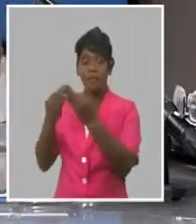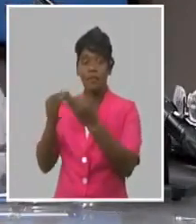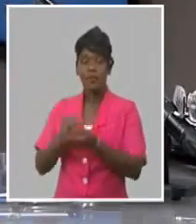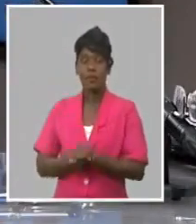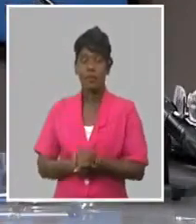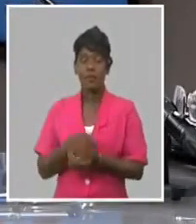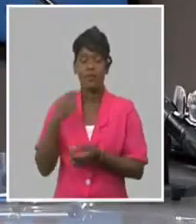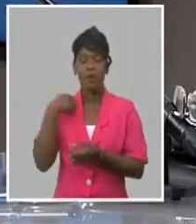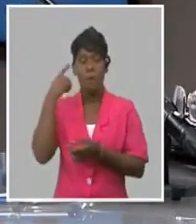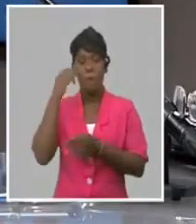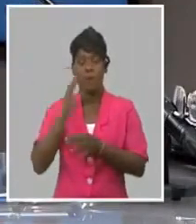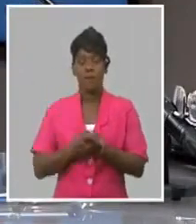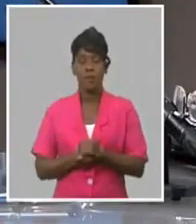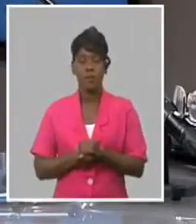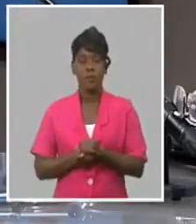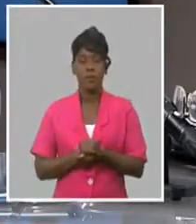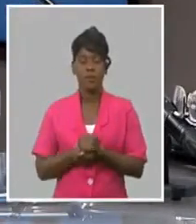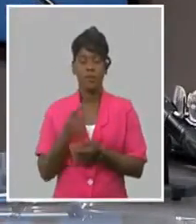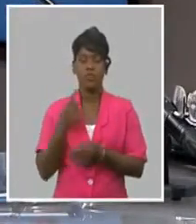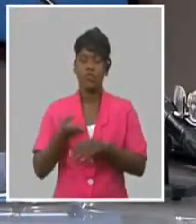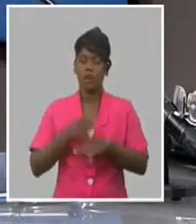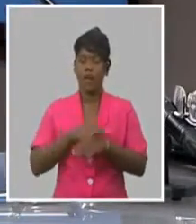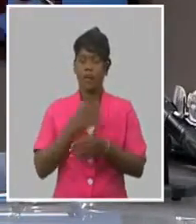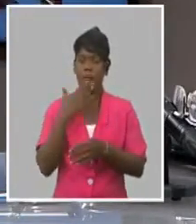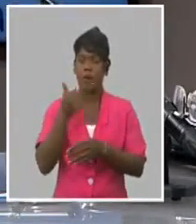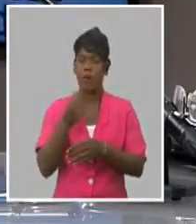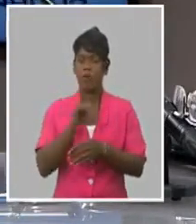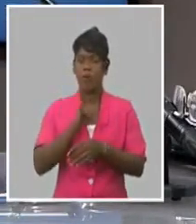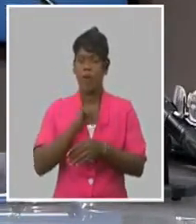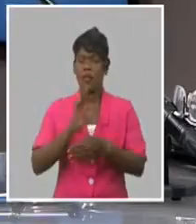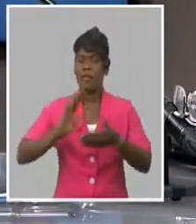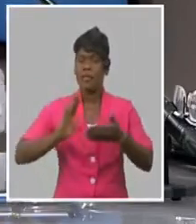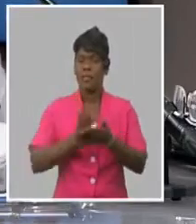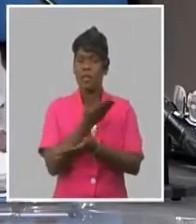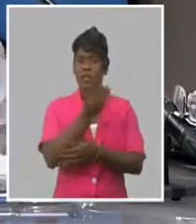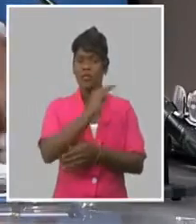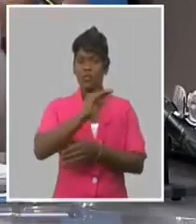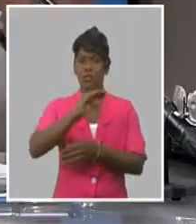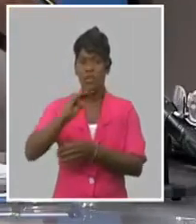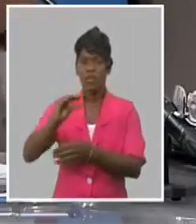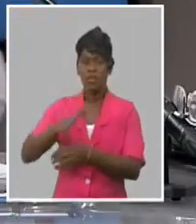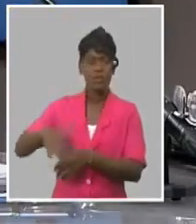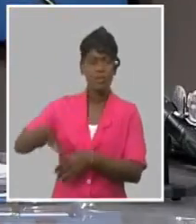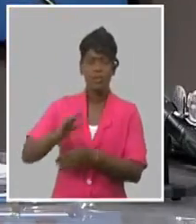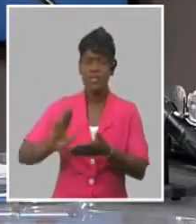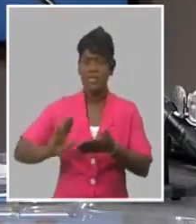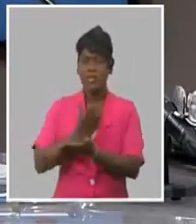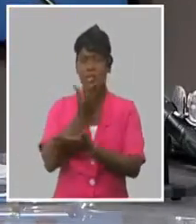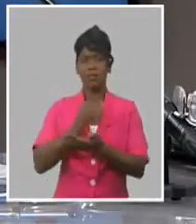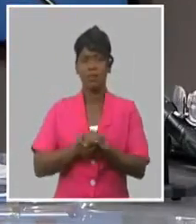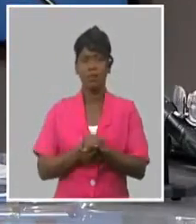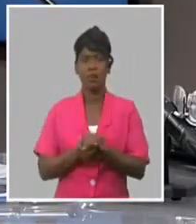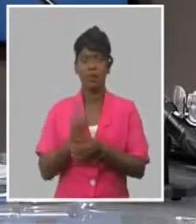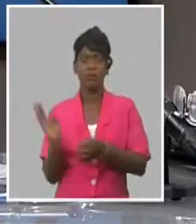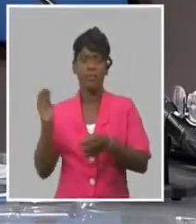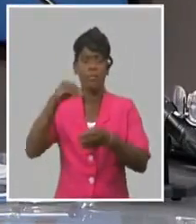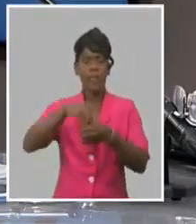todos los subsidios de un golpe. Desde el primer día. Quiten todos los subsidios y todo eso va para el